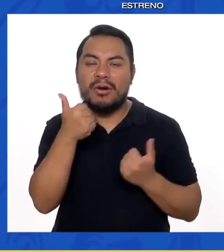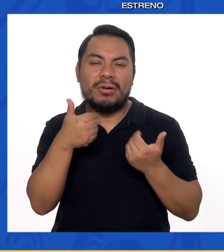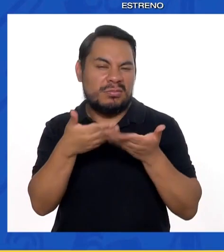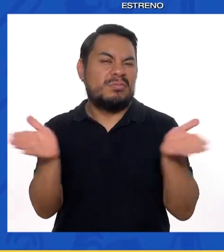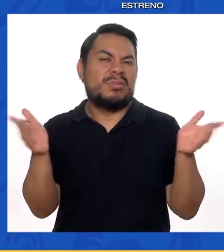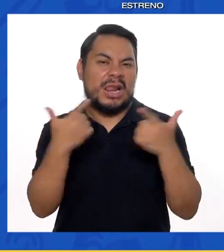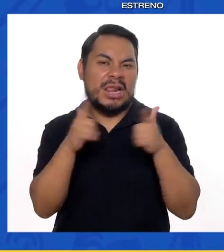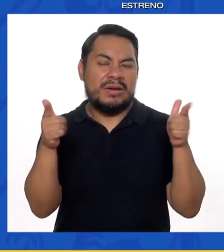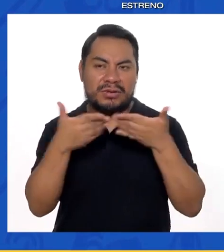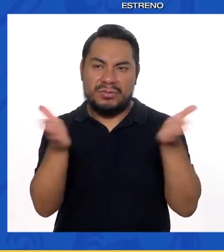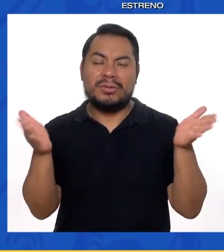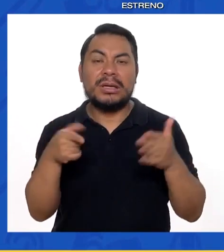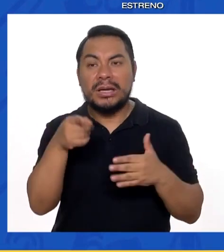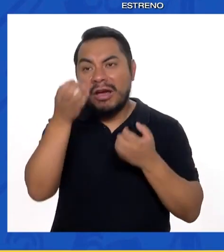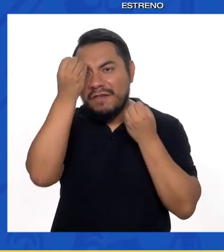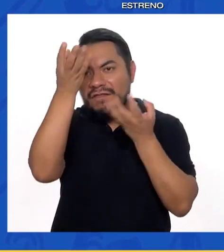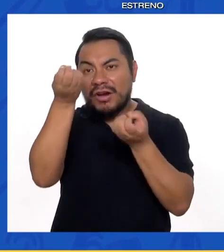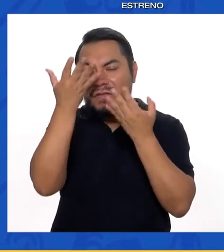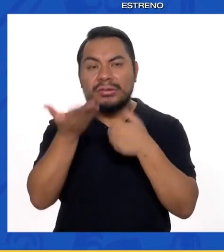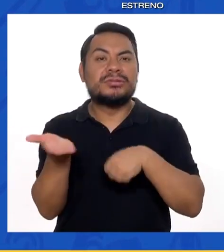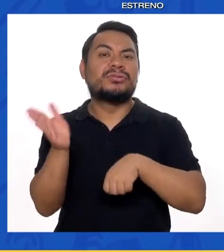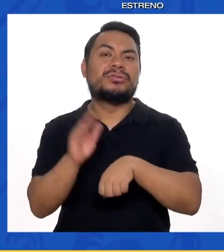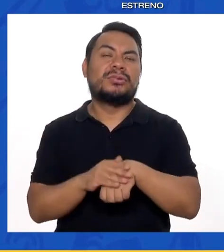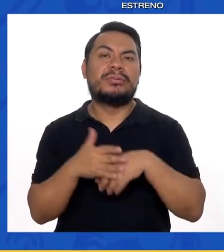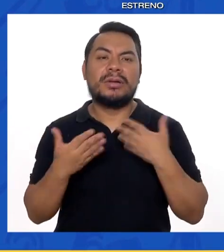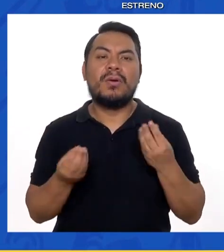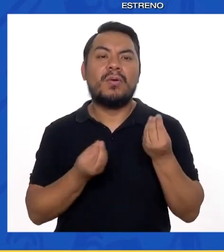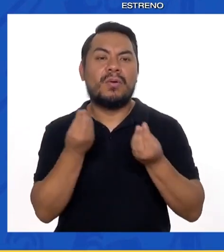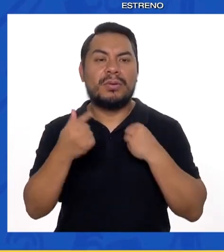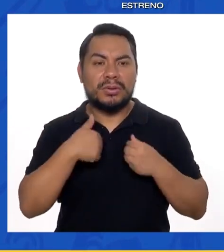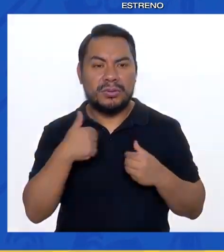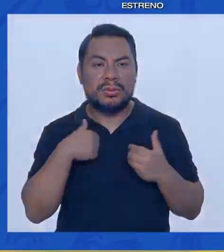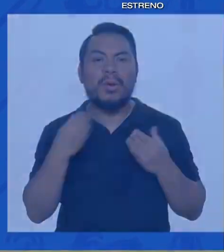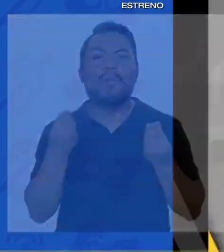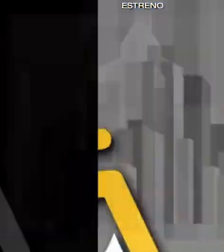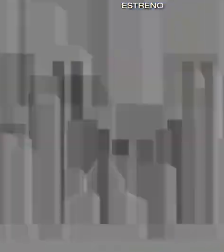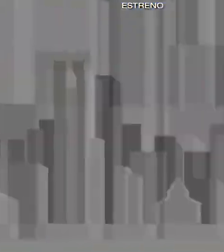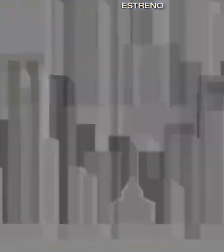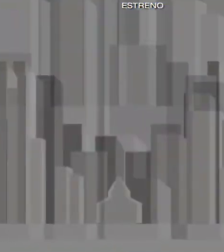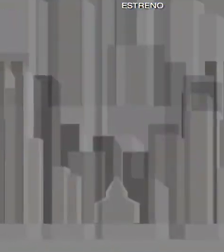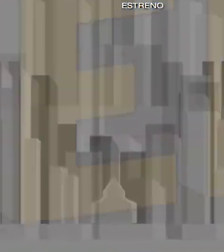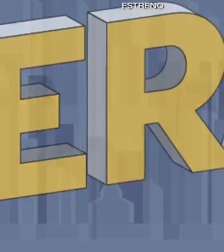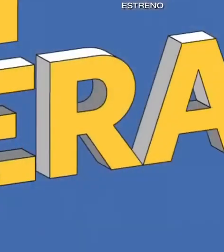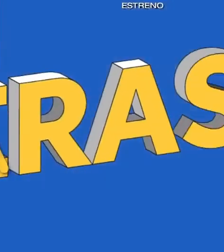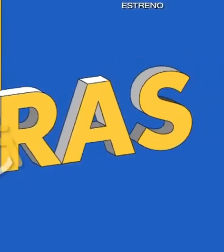y a brindar información sobre cómo yo lo estaba sobrellevando, ¿no?